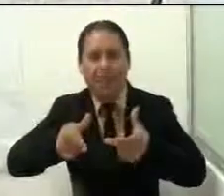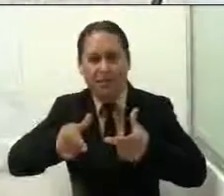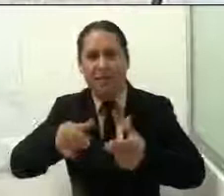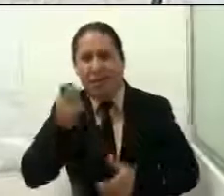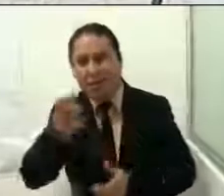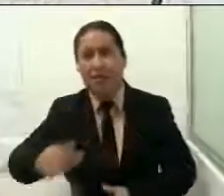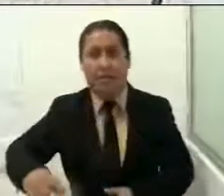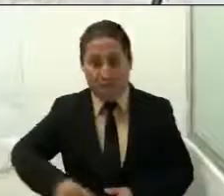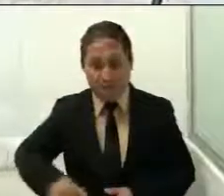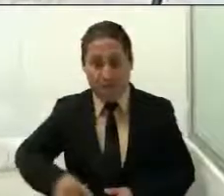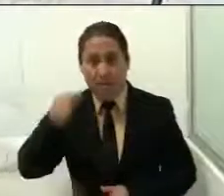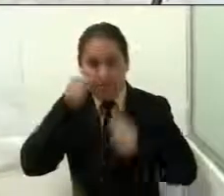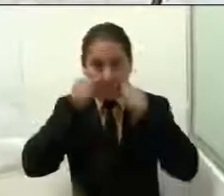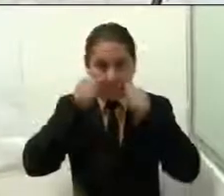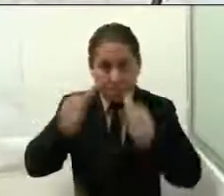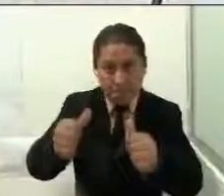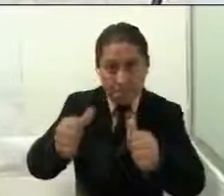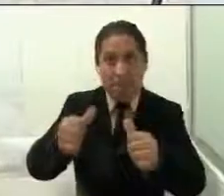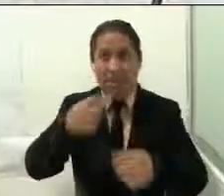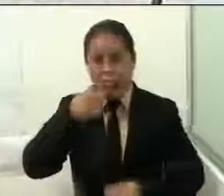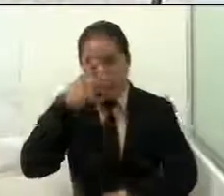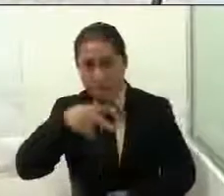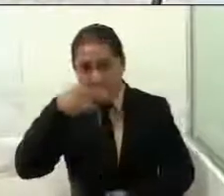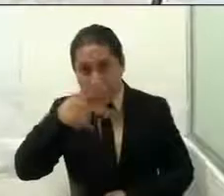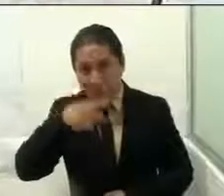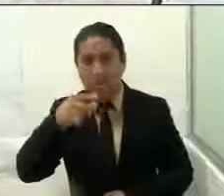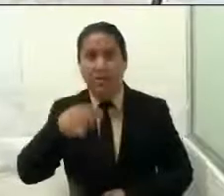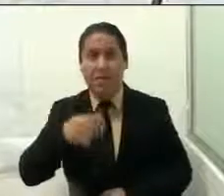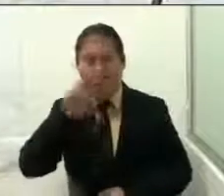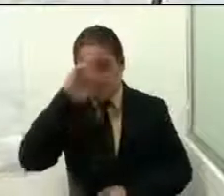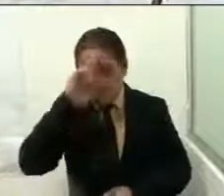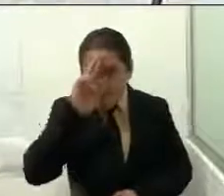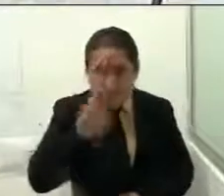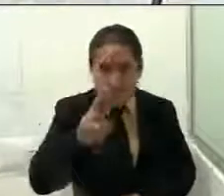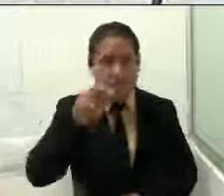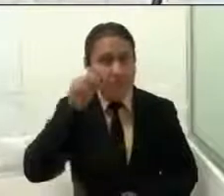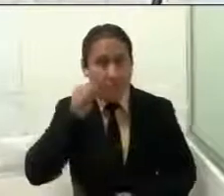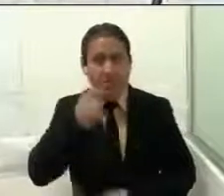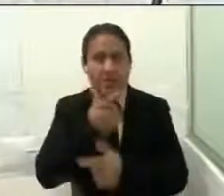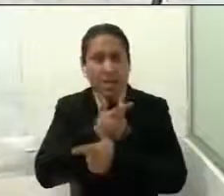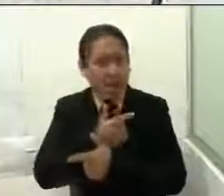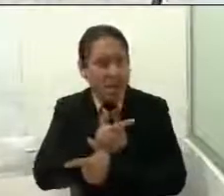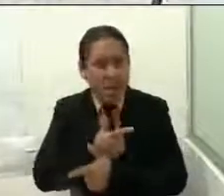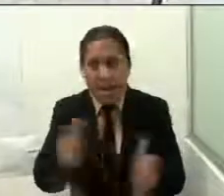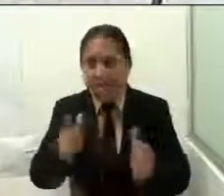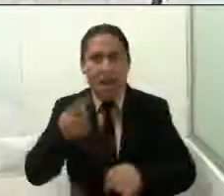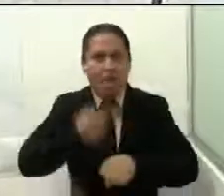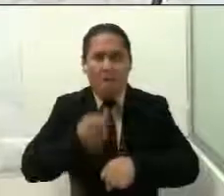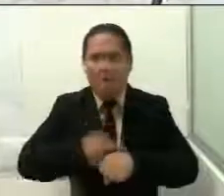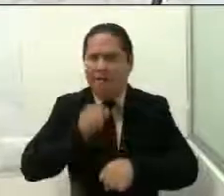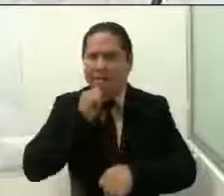está atento a que méxico alcance el reconocimiento como libre de fiebre porcina clásica